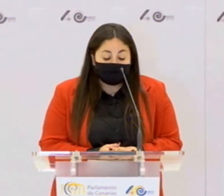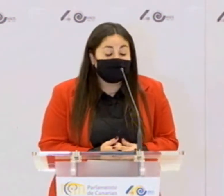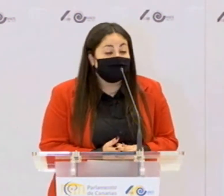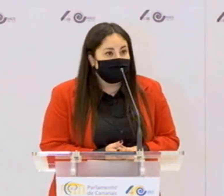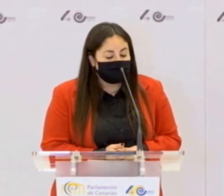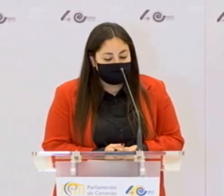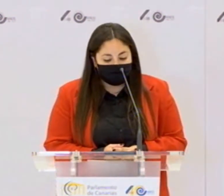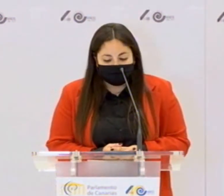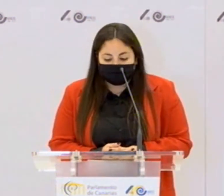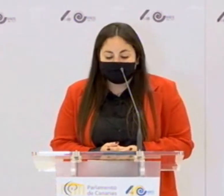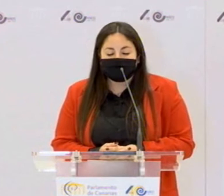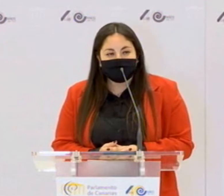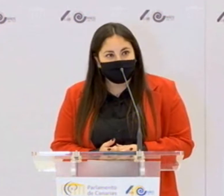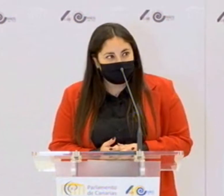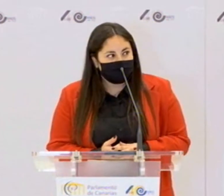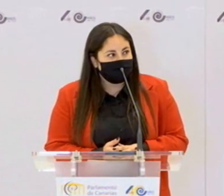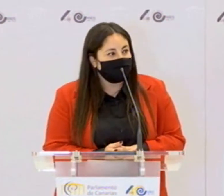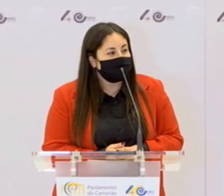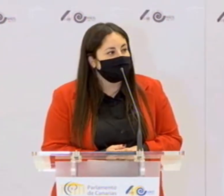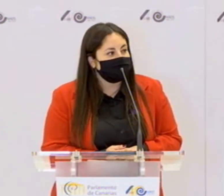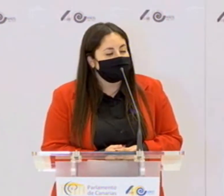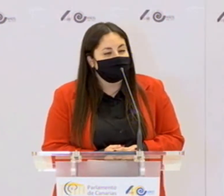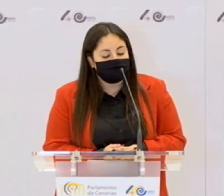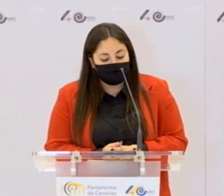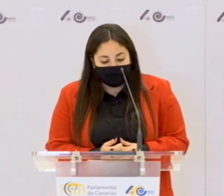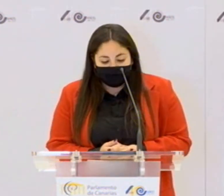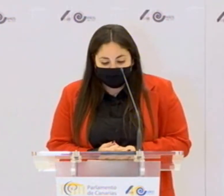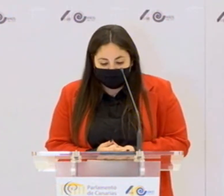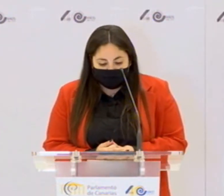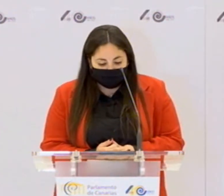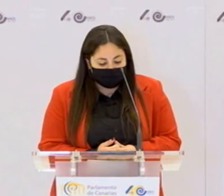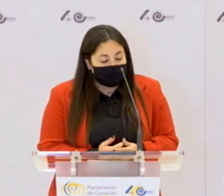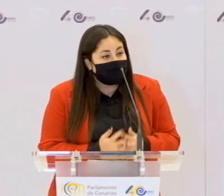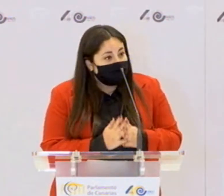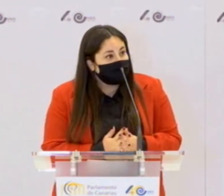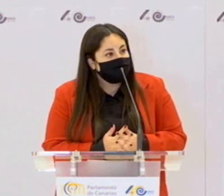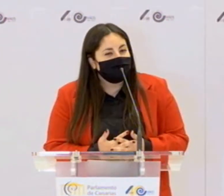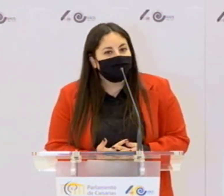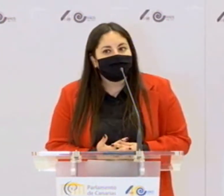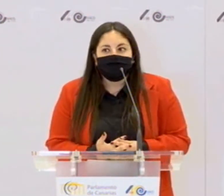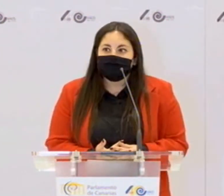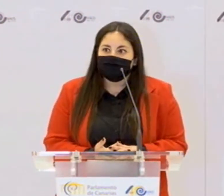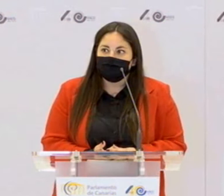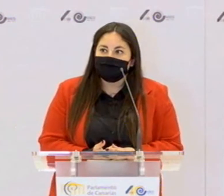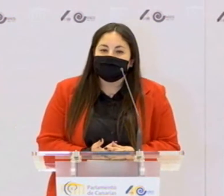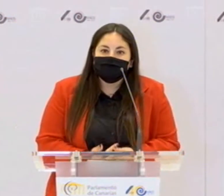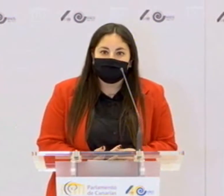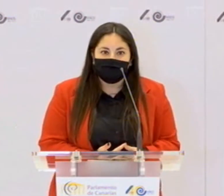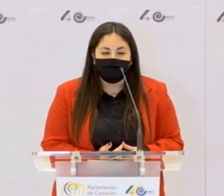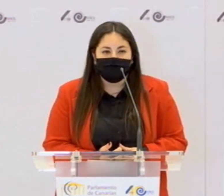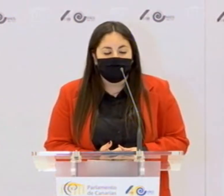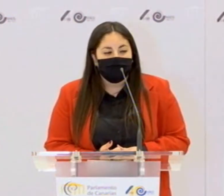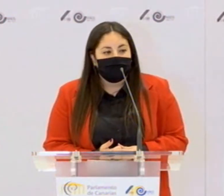esos trágicos datos y ese retraso histórico, como ha dicho el presidente, que nos dejaron. Esperamos de verdad que vengan a sumar, que no